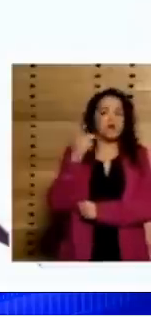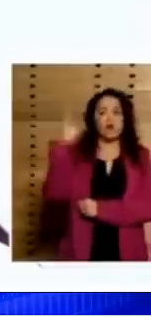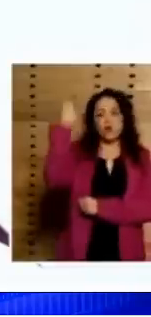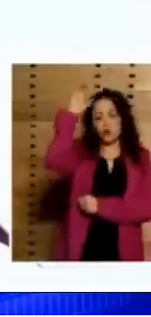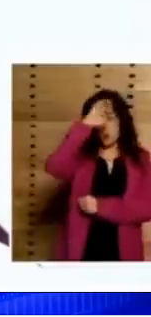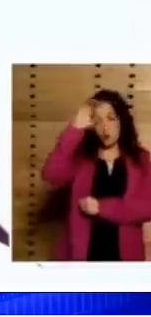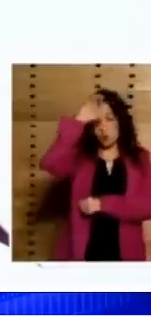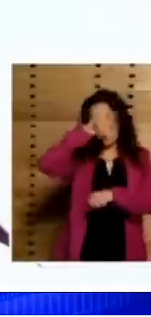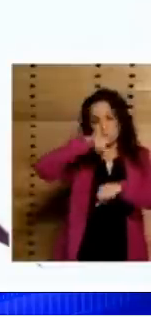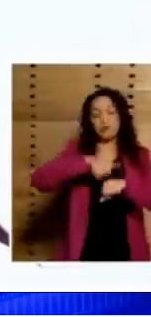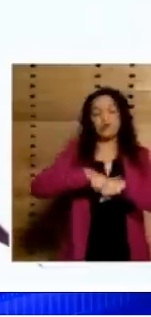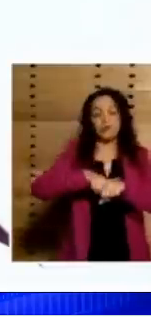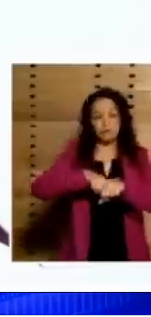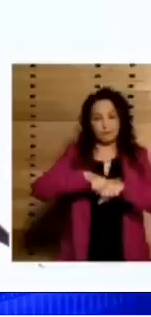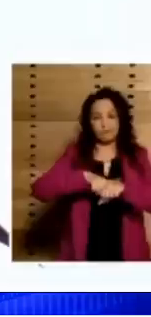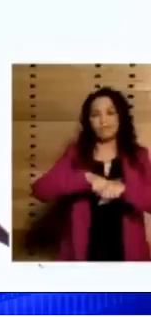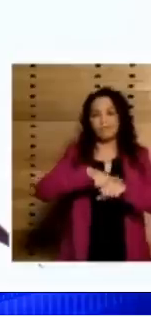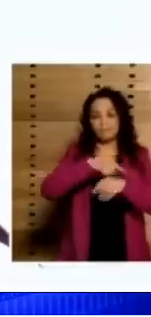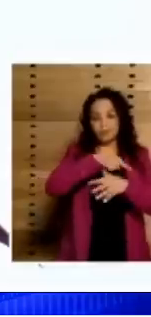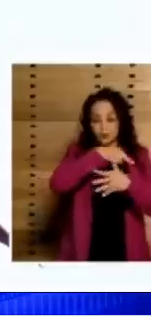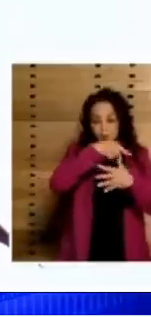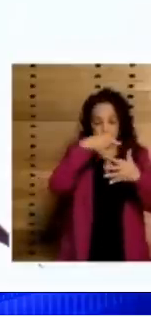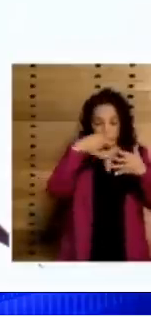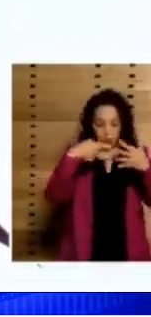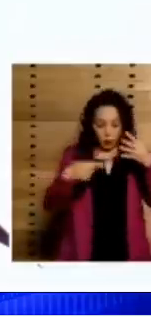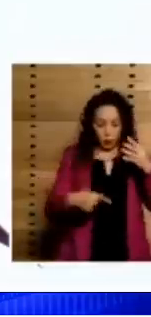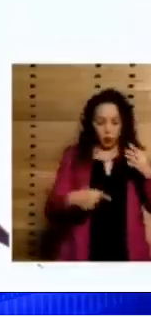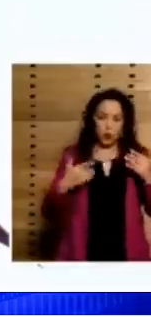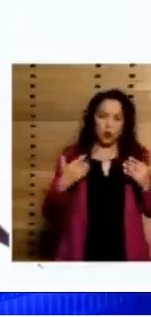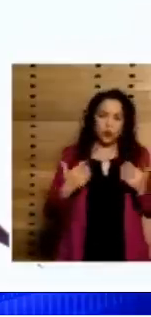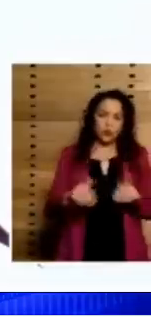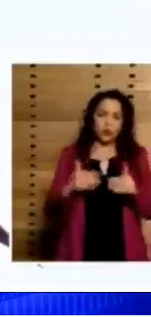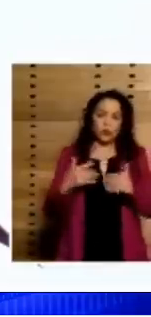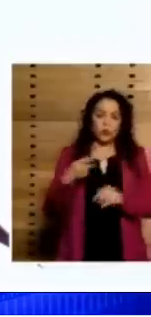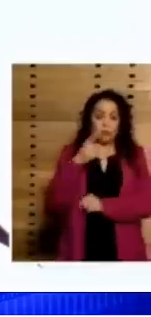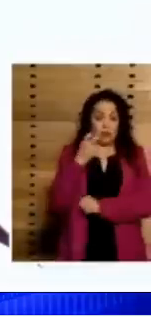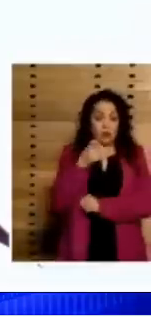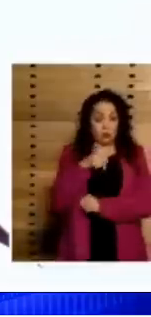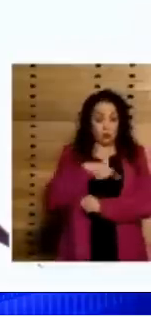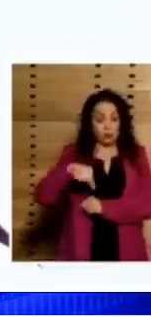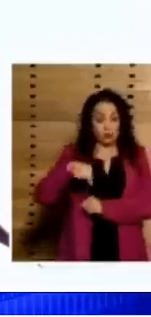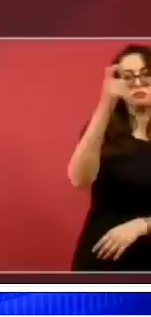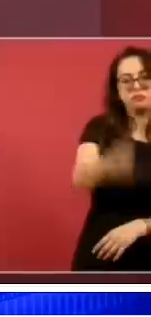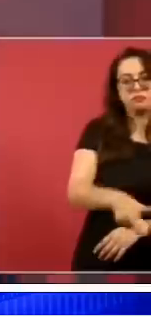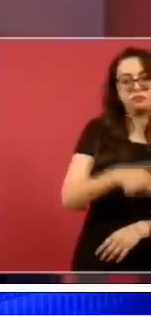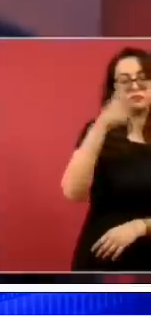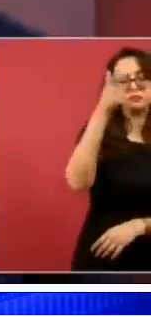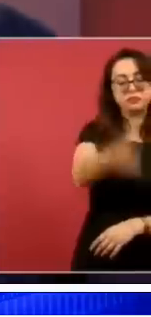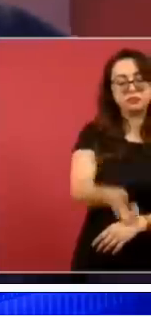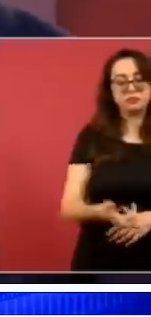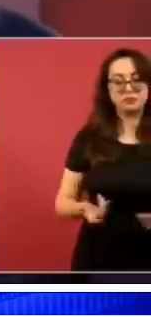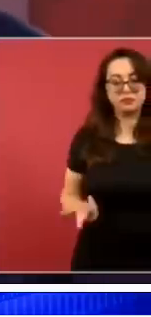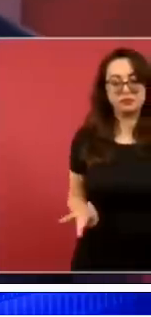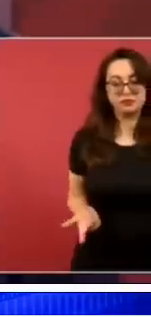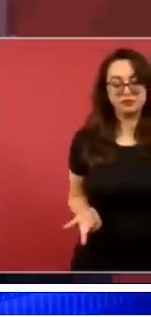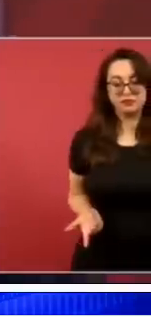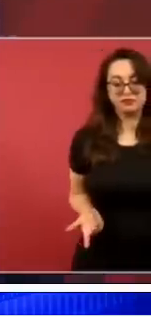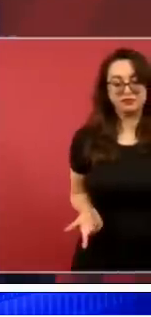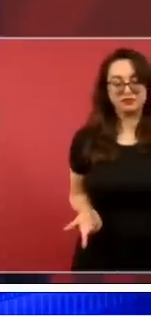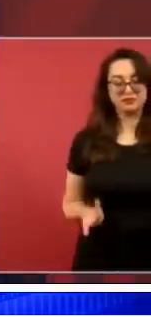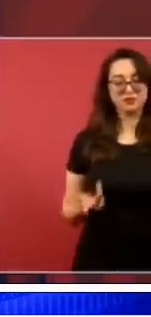etcétera los estimados es que los ministros tienen ganancias con todo esto de alrededor de o más de